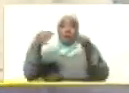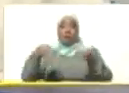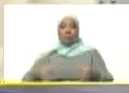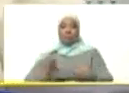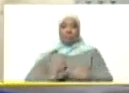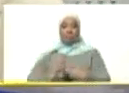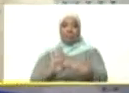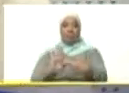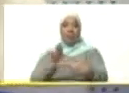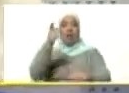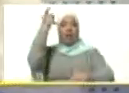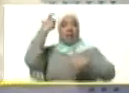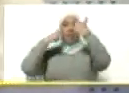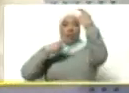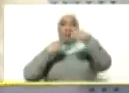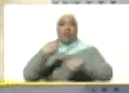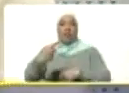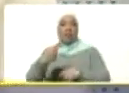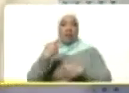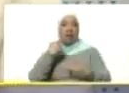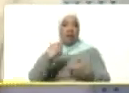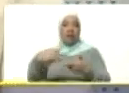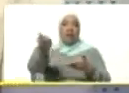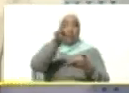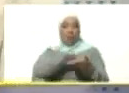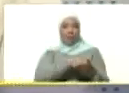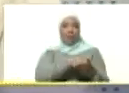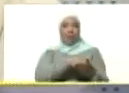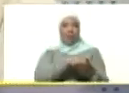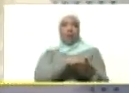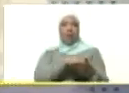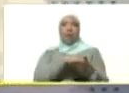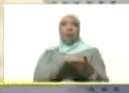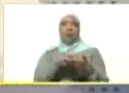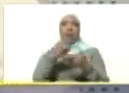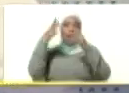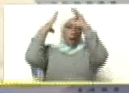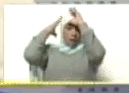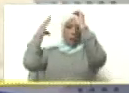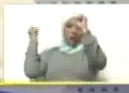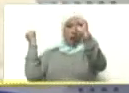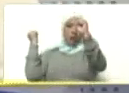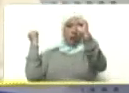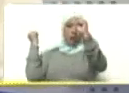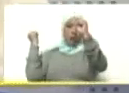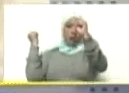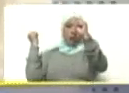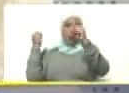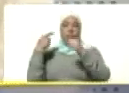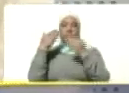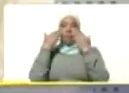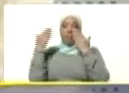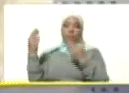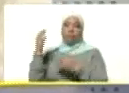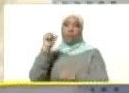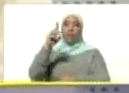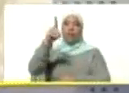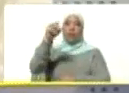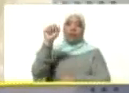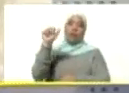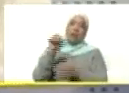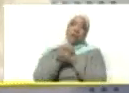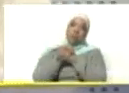Nuestro comandante Hugo Chávez siempre nos decía, aquí está nuestro embajador, Adán Chávez Fría, querido